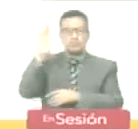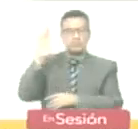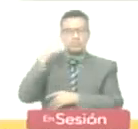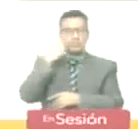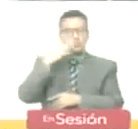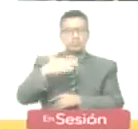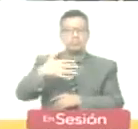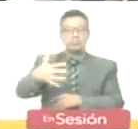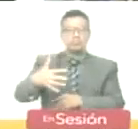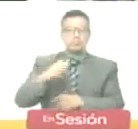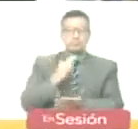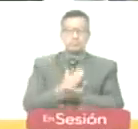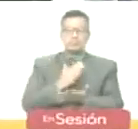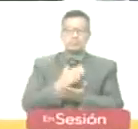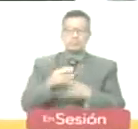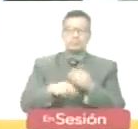costumbre.